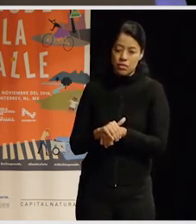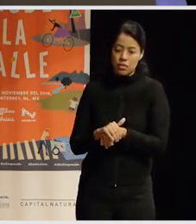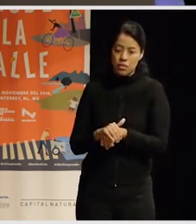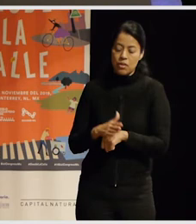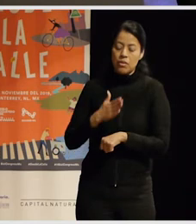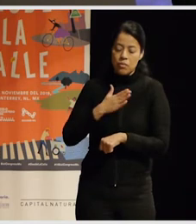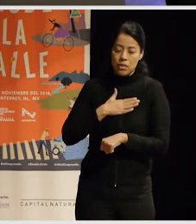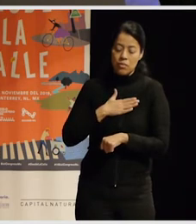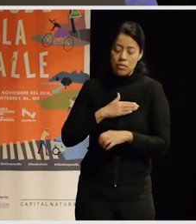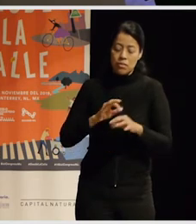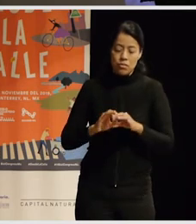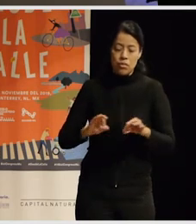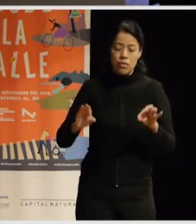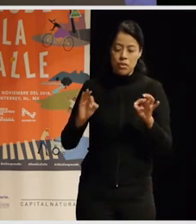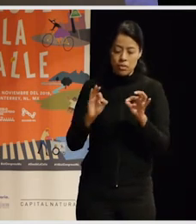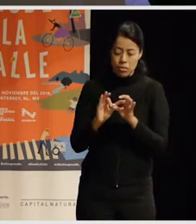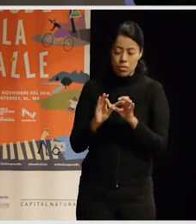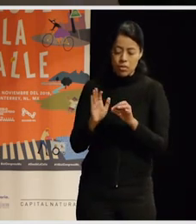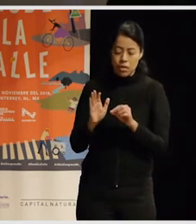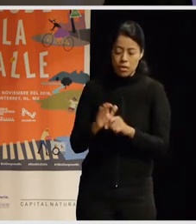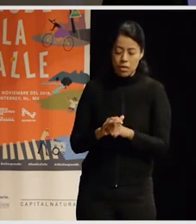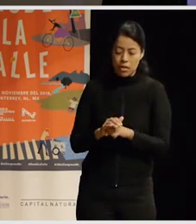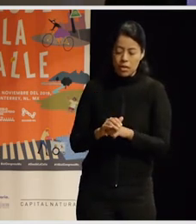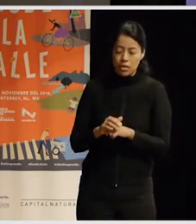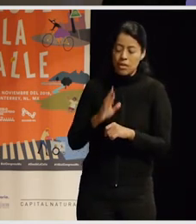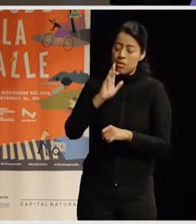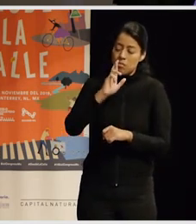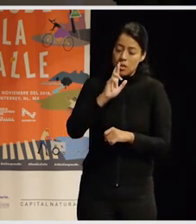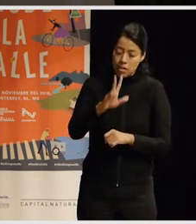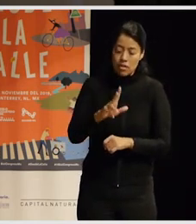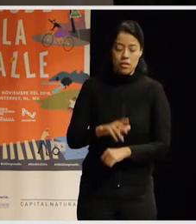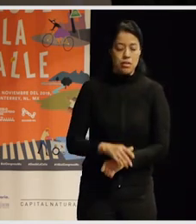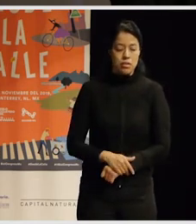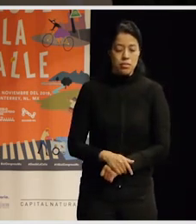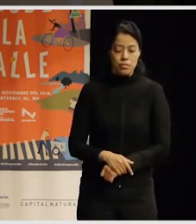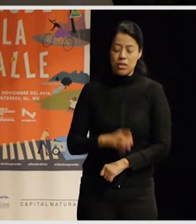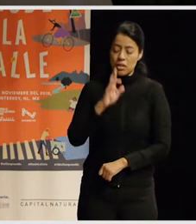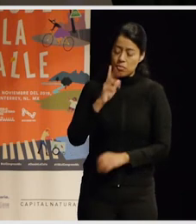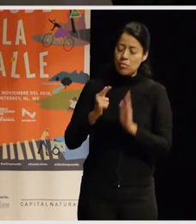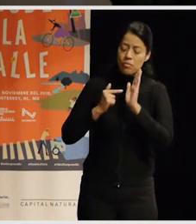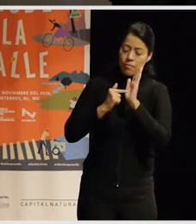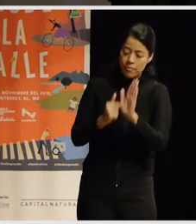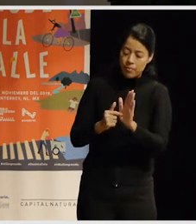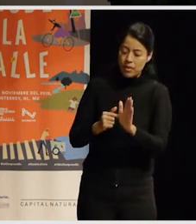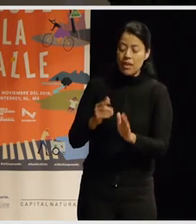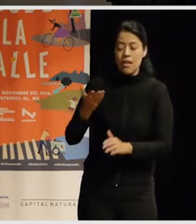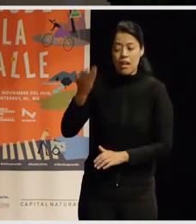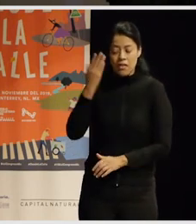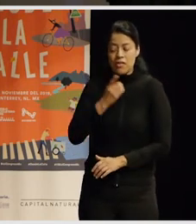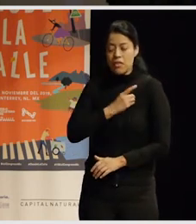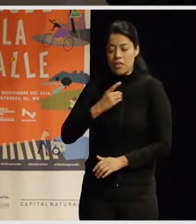para mí es muy importante dar respuesta física a algo que debió haber estado